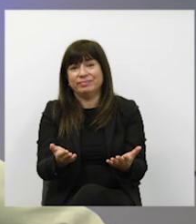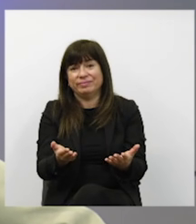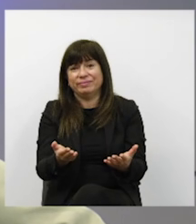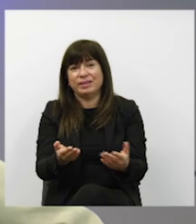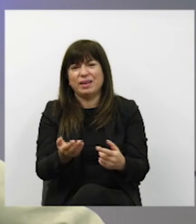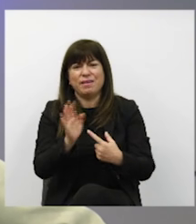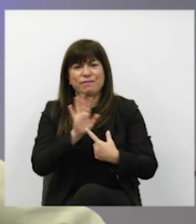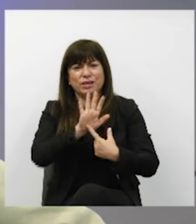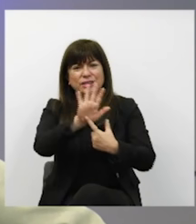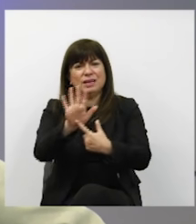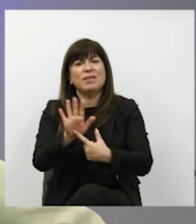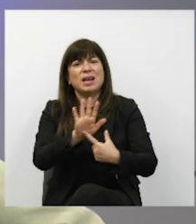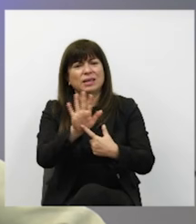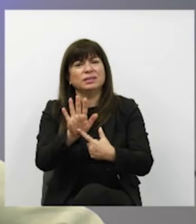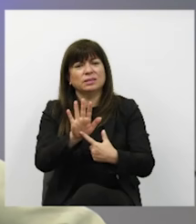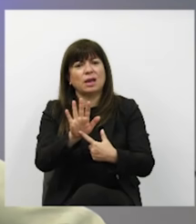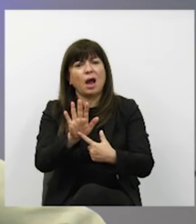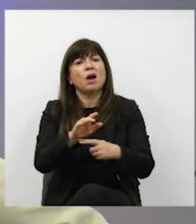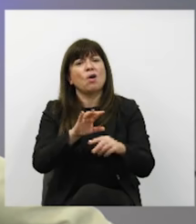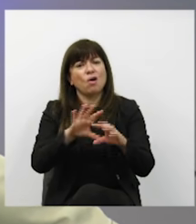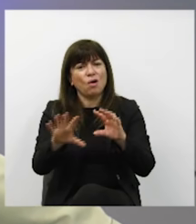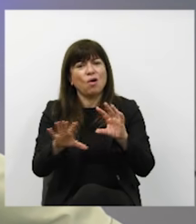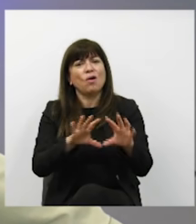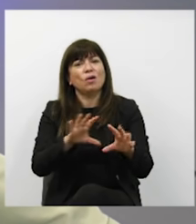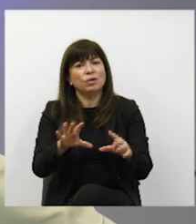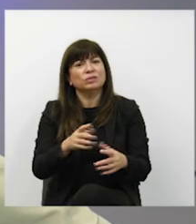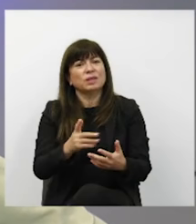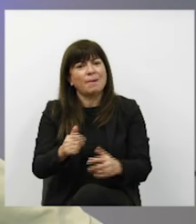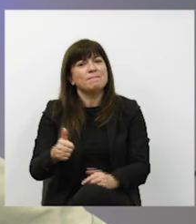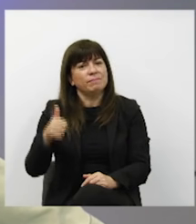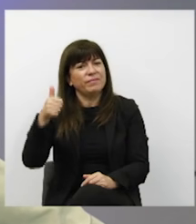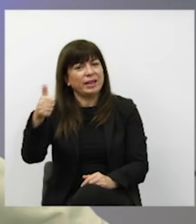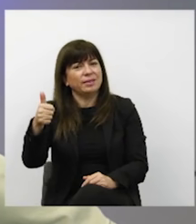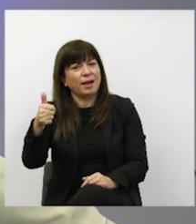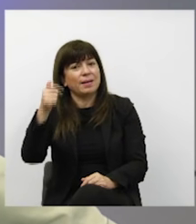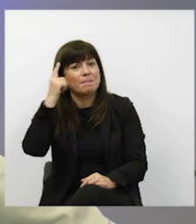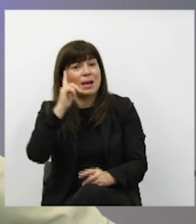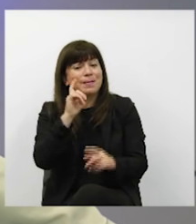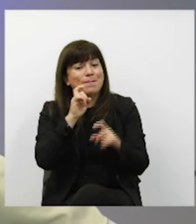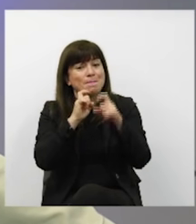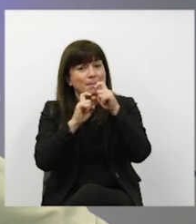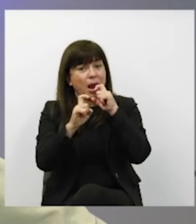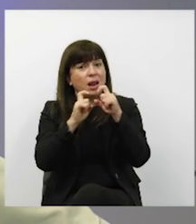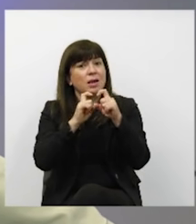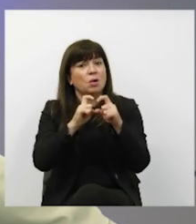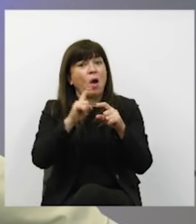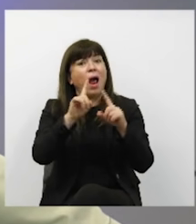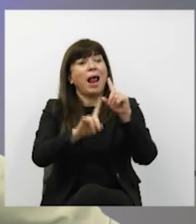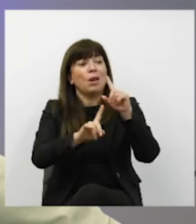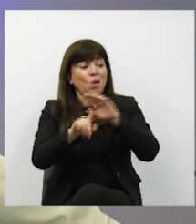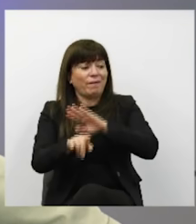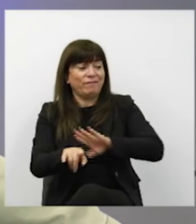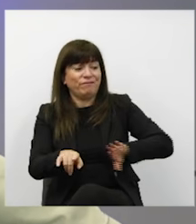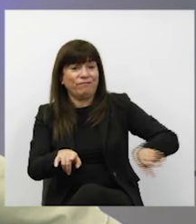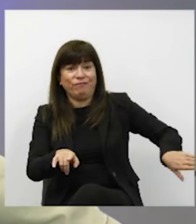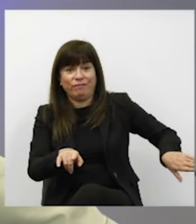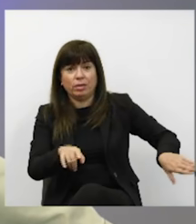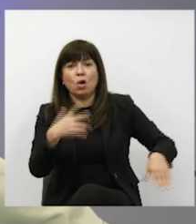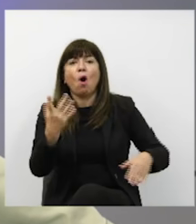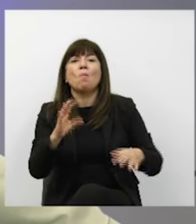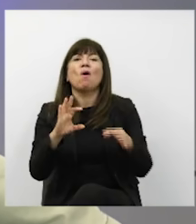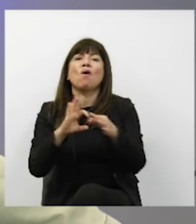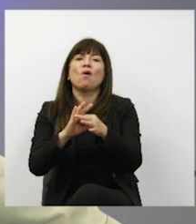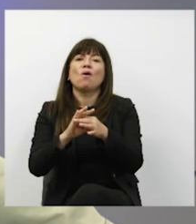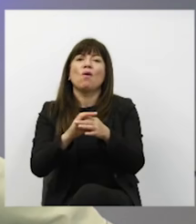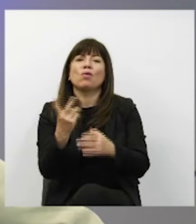nos visibilizan en el fondo cosas que generan muchas ventajas, pero que tienen el riesgo de dejar a algunos abajo. Entonces, ¿cómo conectamos